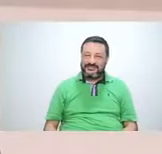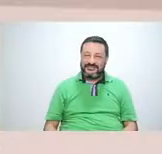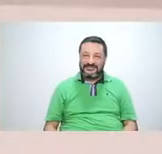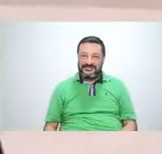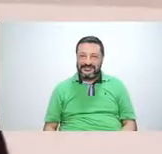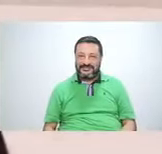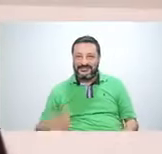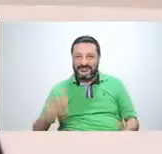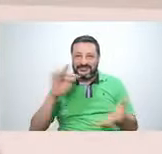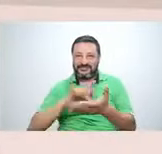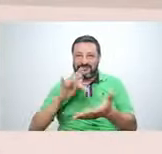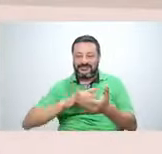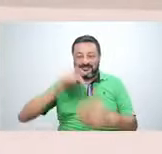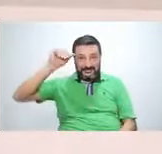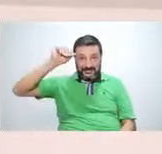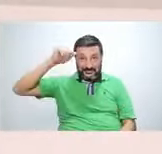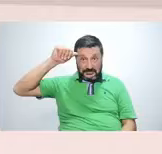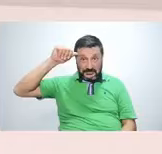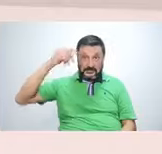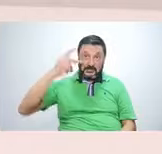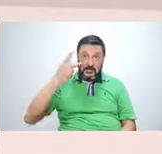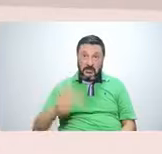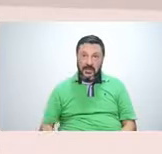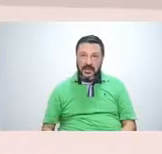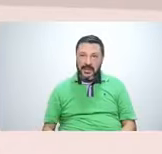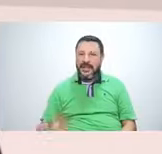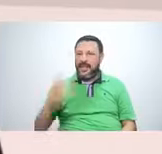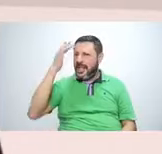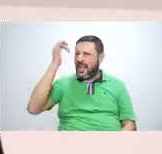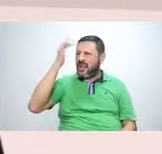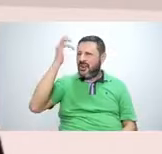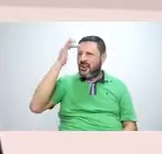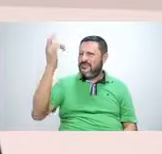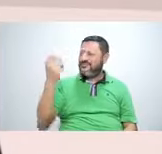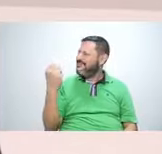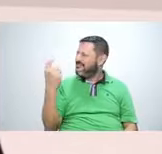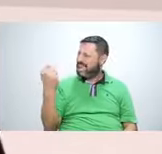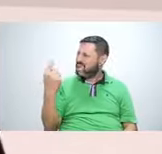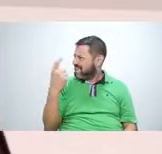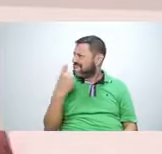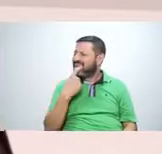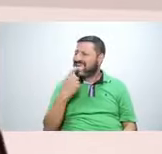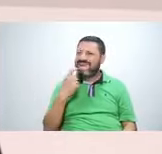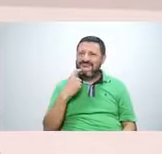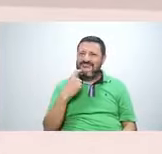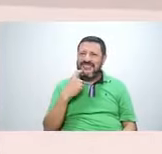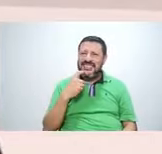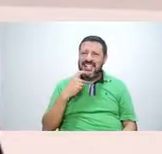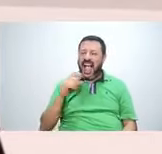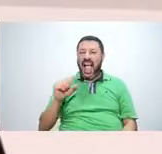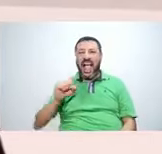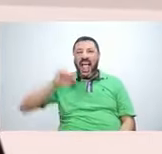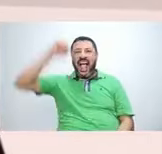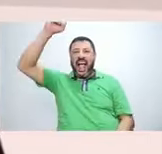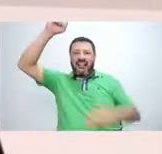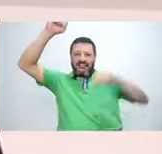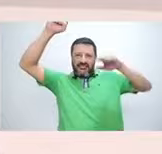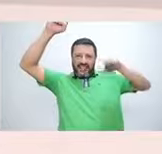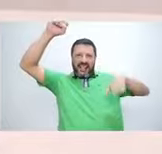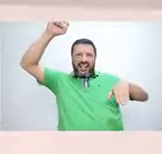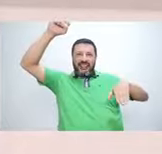yo recuerdo que Caro nos preguntaba, pero ¿cómo así? Yo no entiendo, ¿cómo así que la una dice eso? Entonces usted, ¿cómo no se